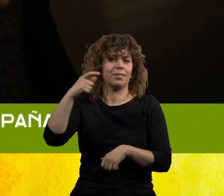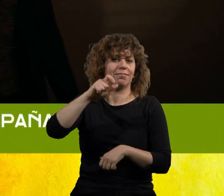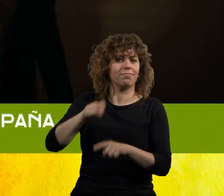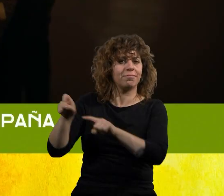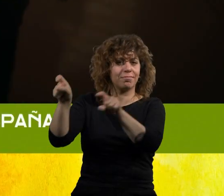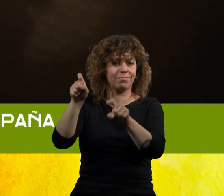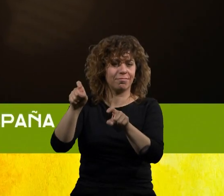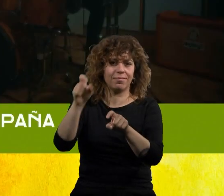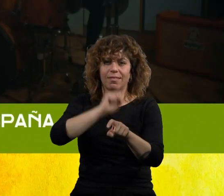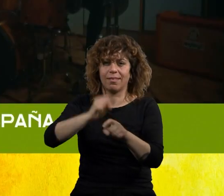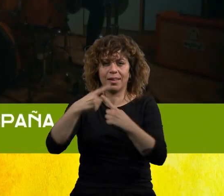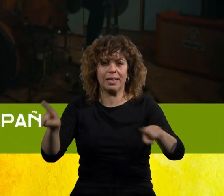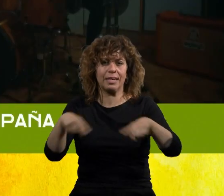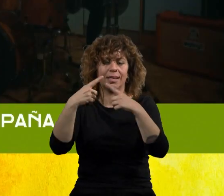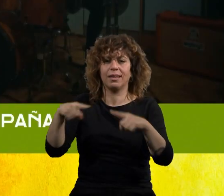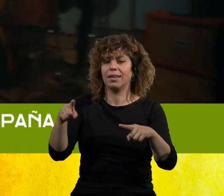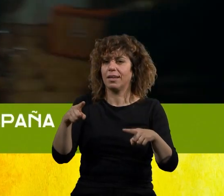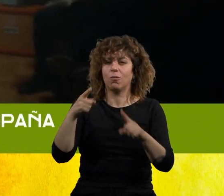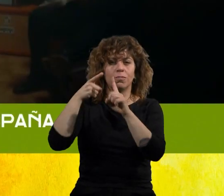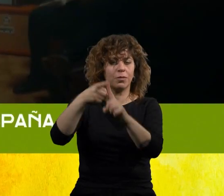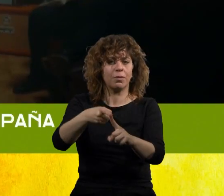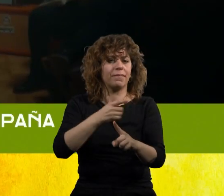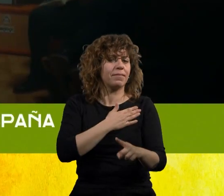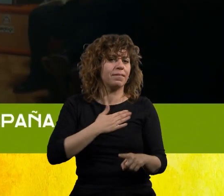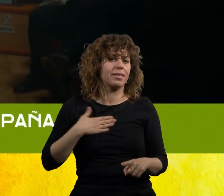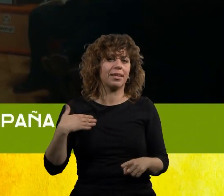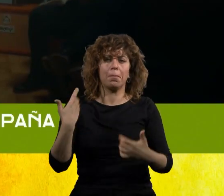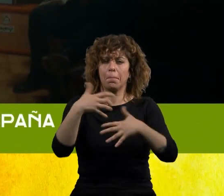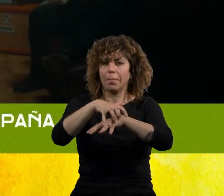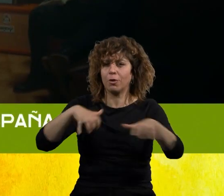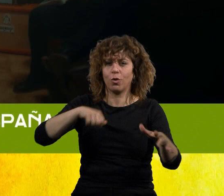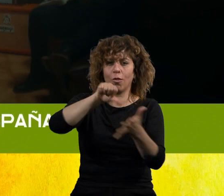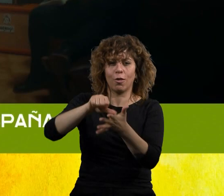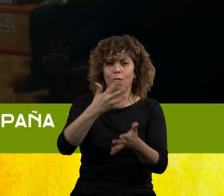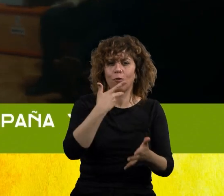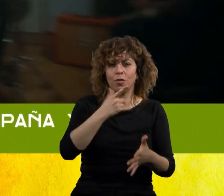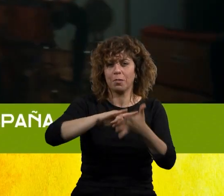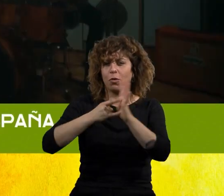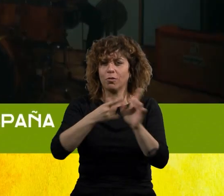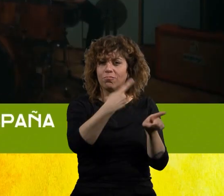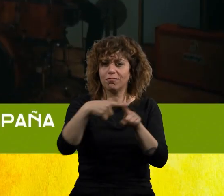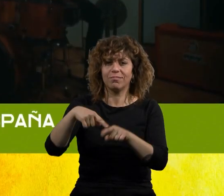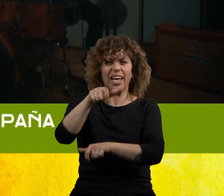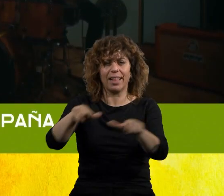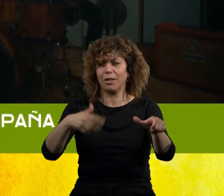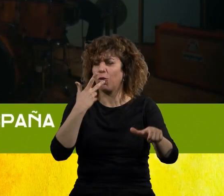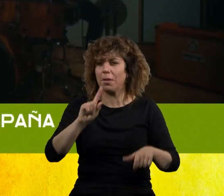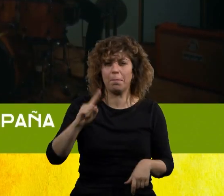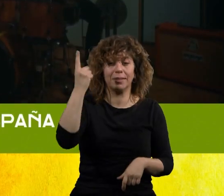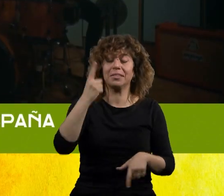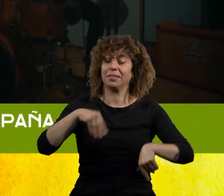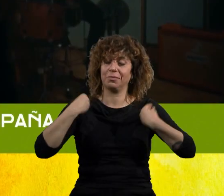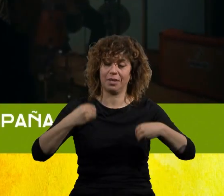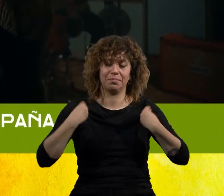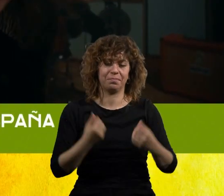comentamos, conocer la mayoría de ciudades que podamos, diferentes proyectos, diferente gente y disfrutar.